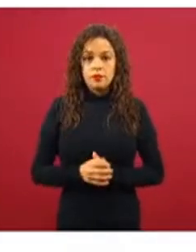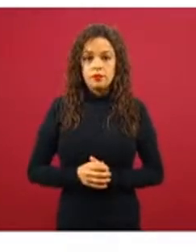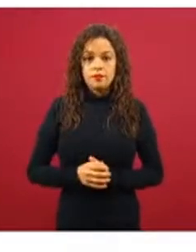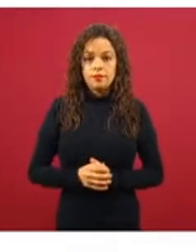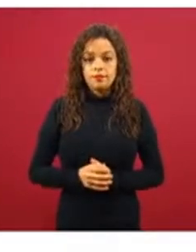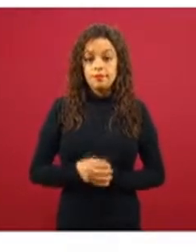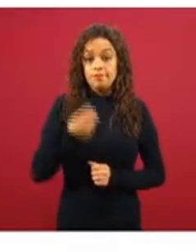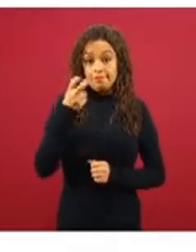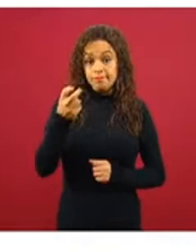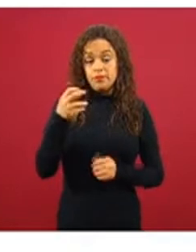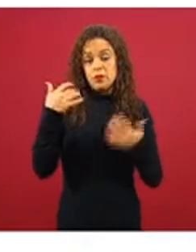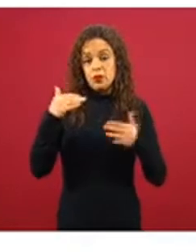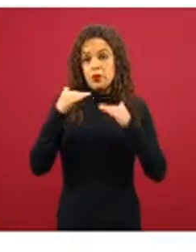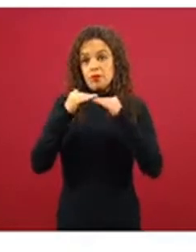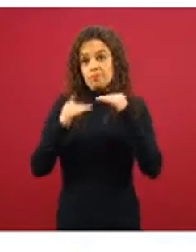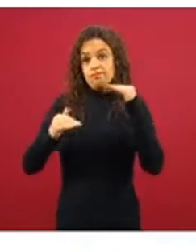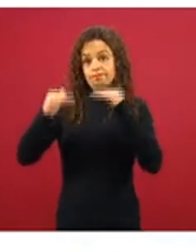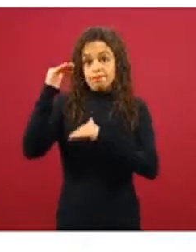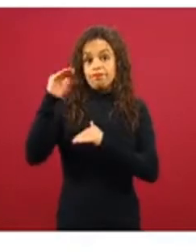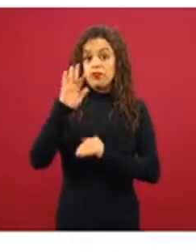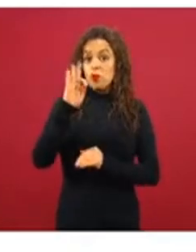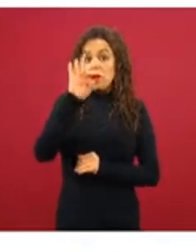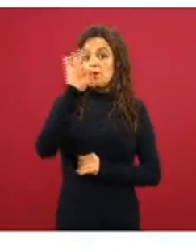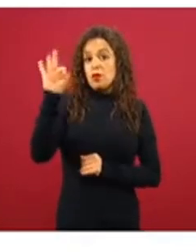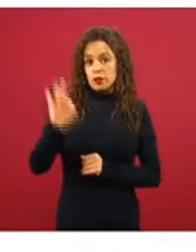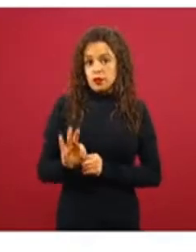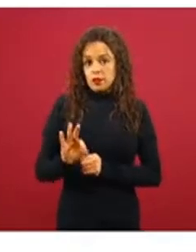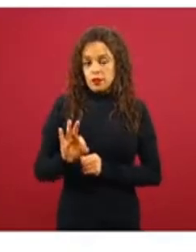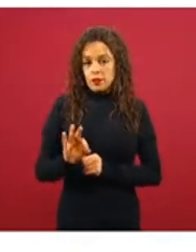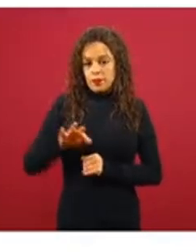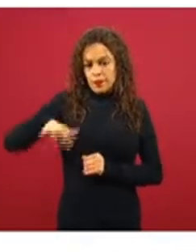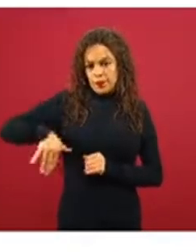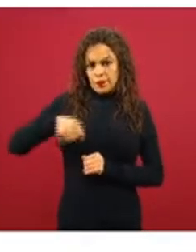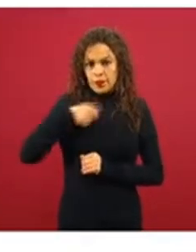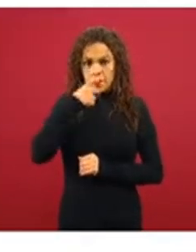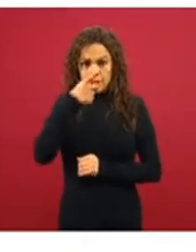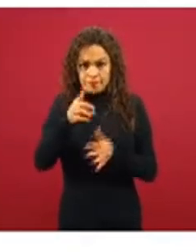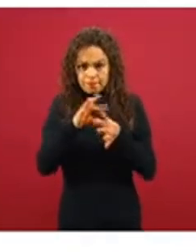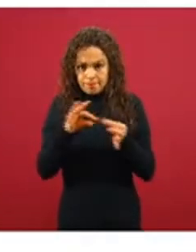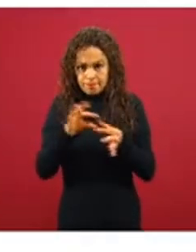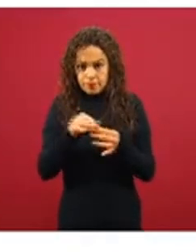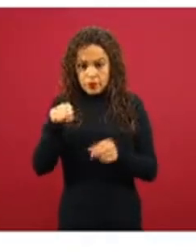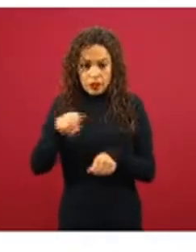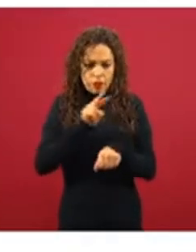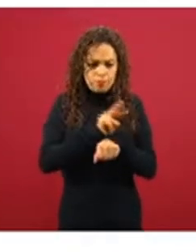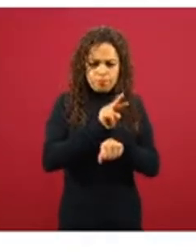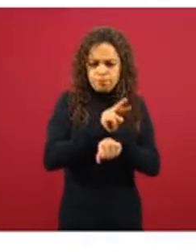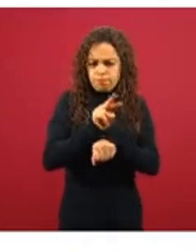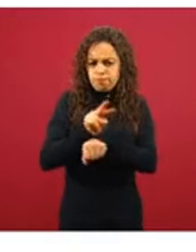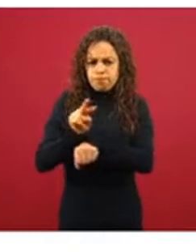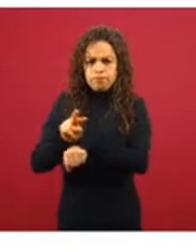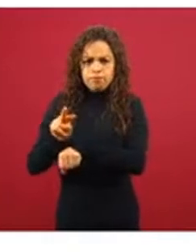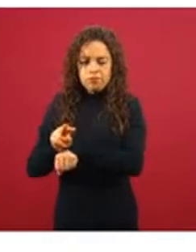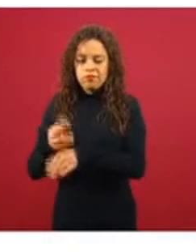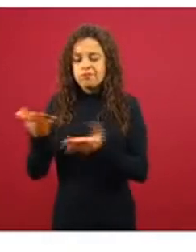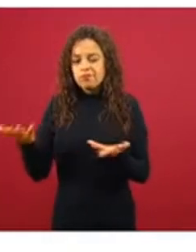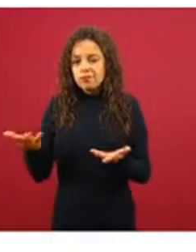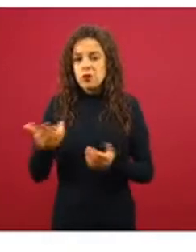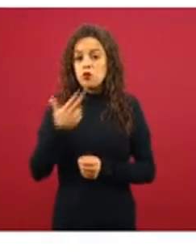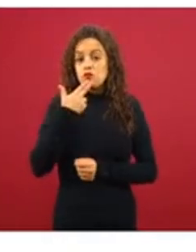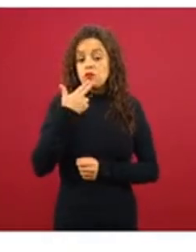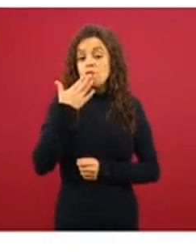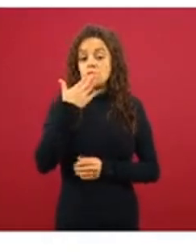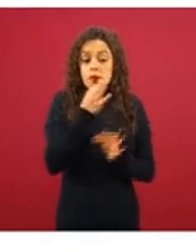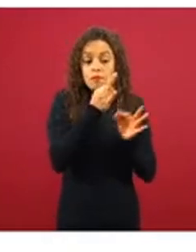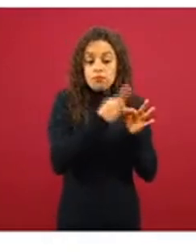arriba del 40%, pero como comentábamos hace un momento, este es un monitoreo sobre todo muy puntual y útil para